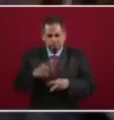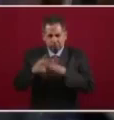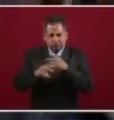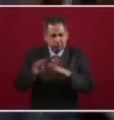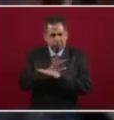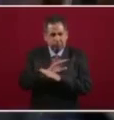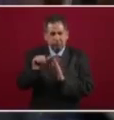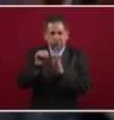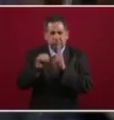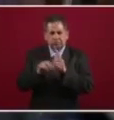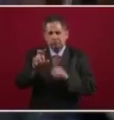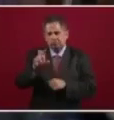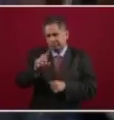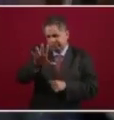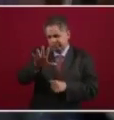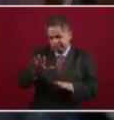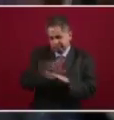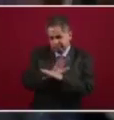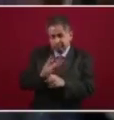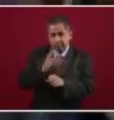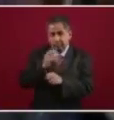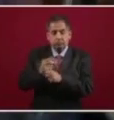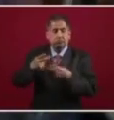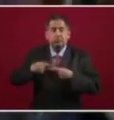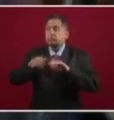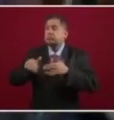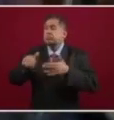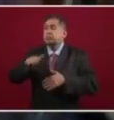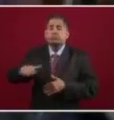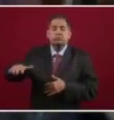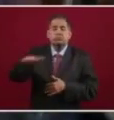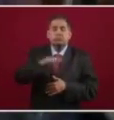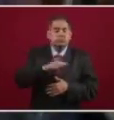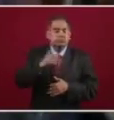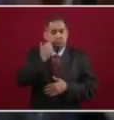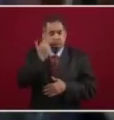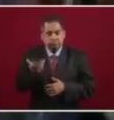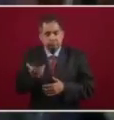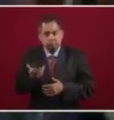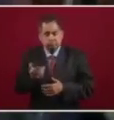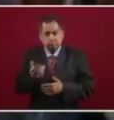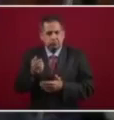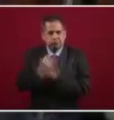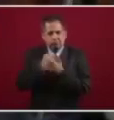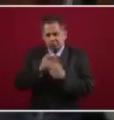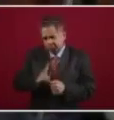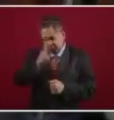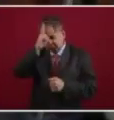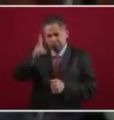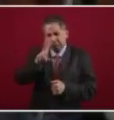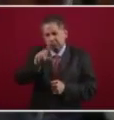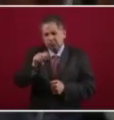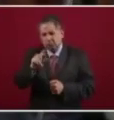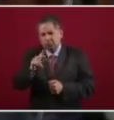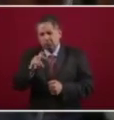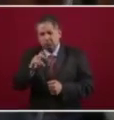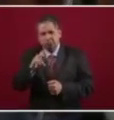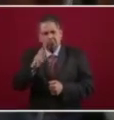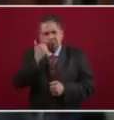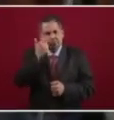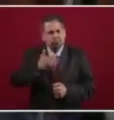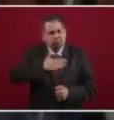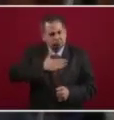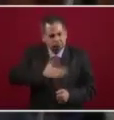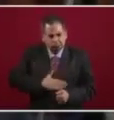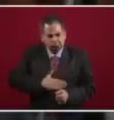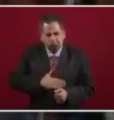al 35, presidente, porque el pueblo mexicano no exige venganza, pero sí justicia,